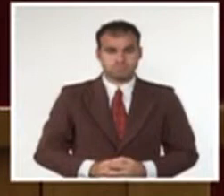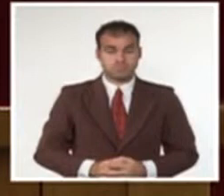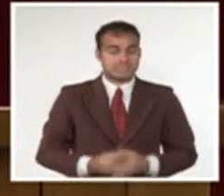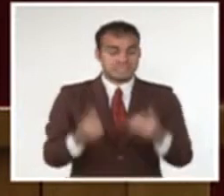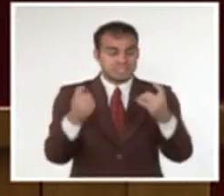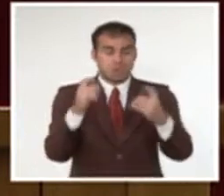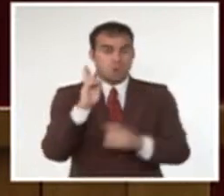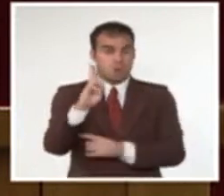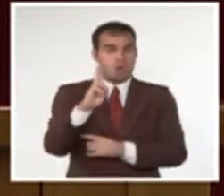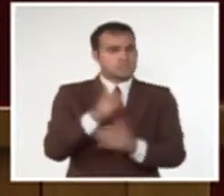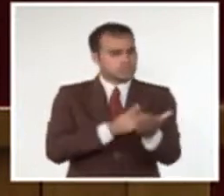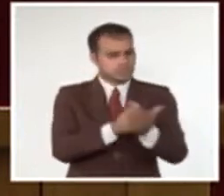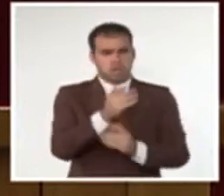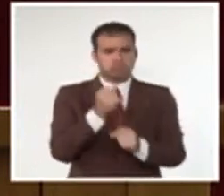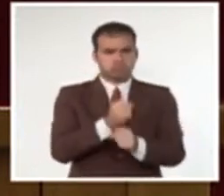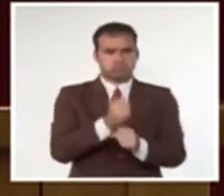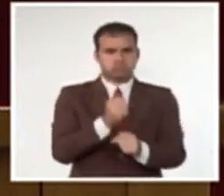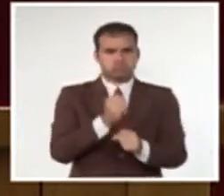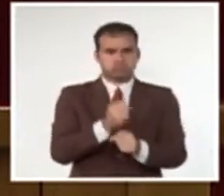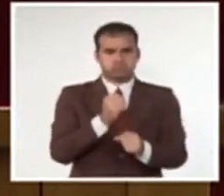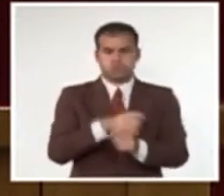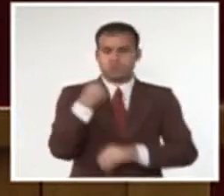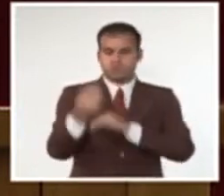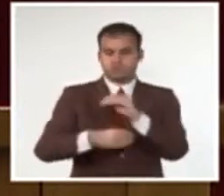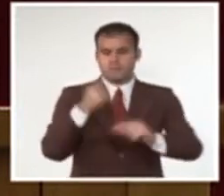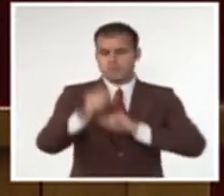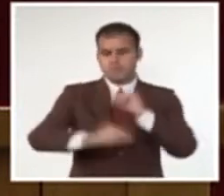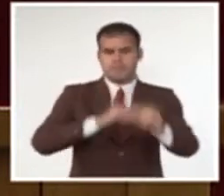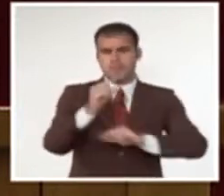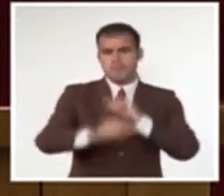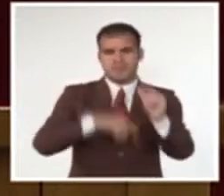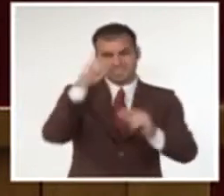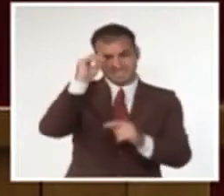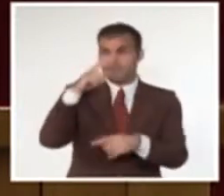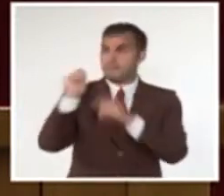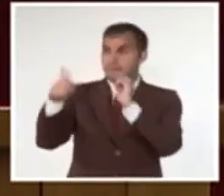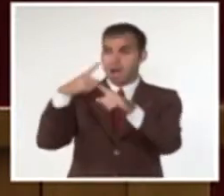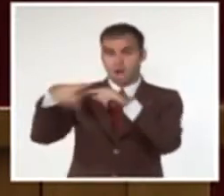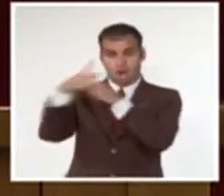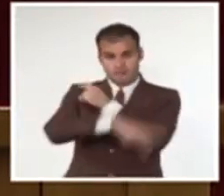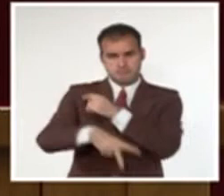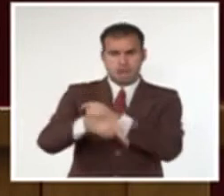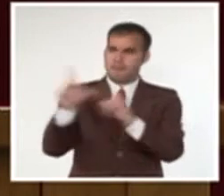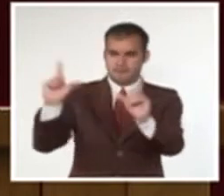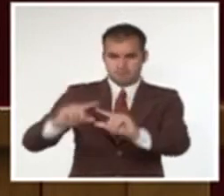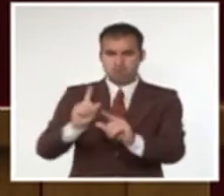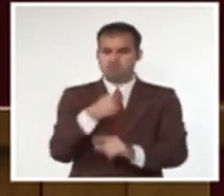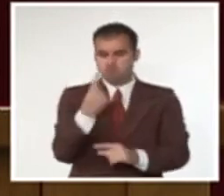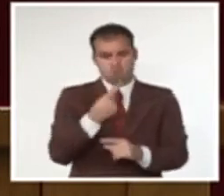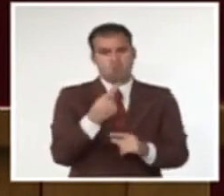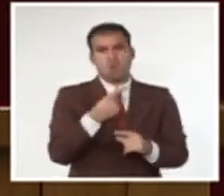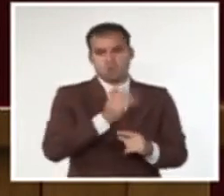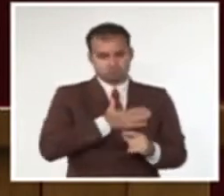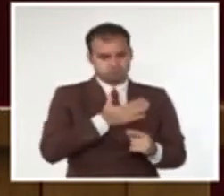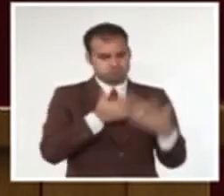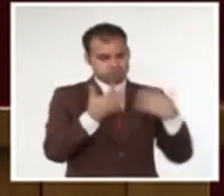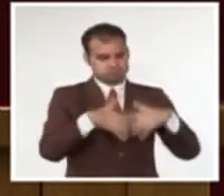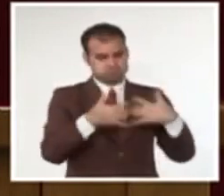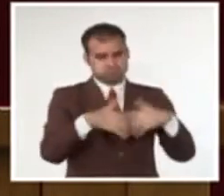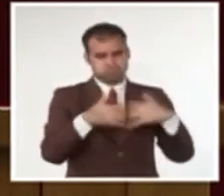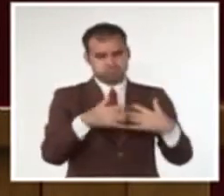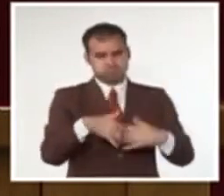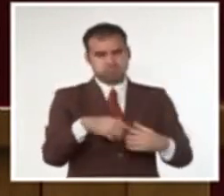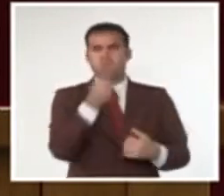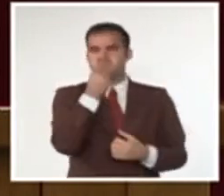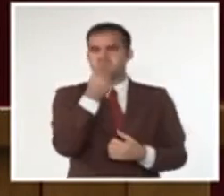en aspectos como la sustitución efectiva de importaciones y el uso adecuado de las consignaciones para contar de manera